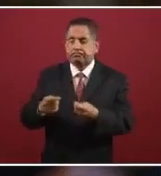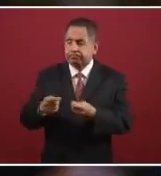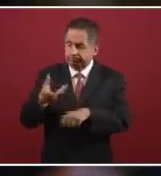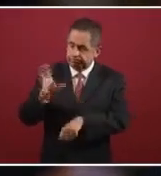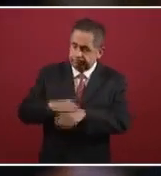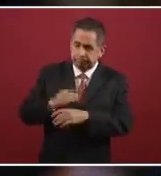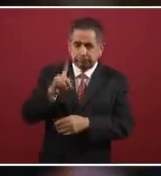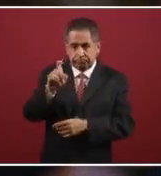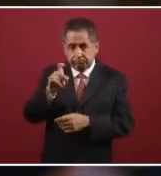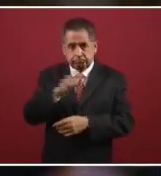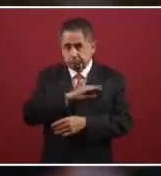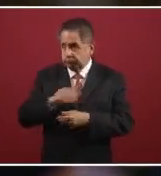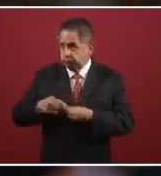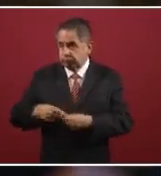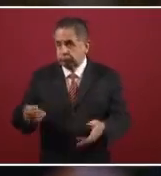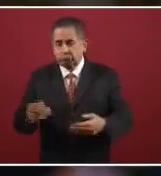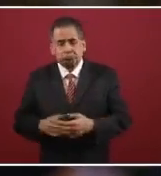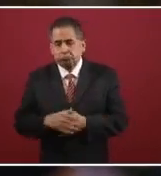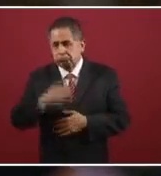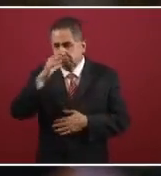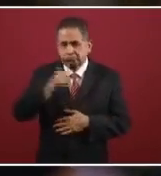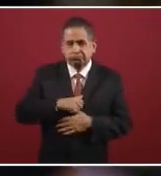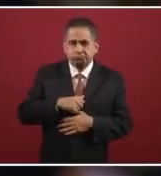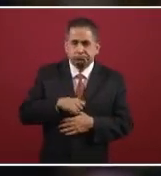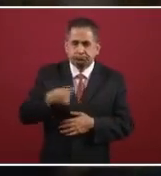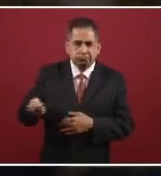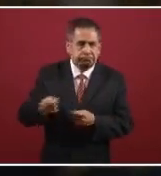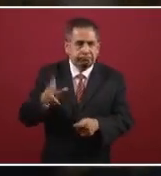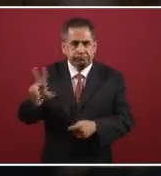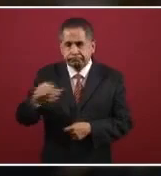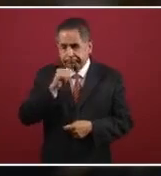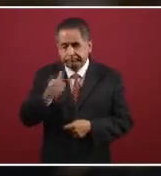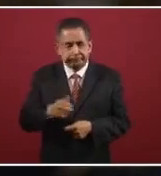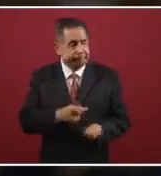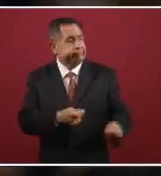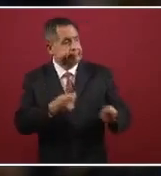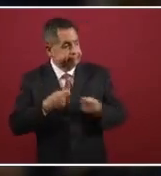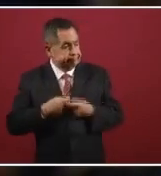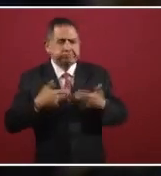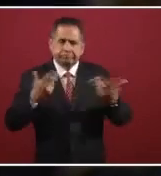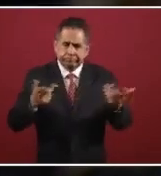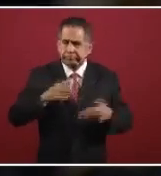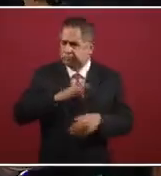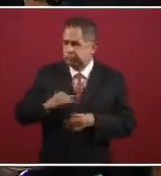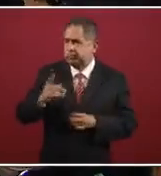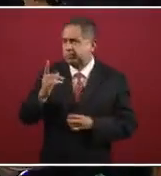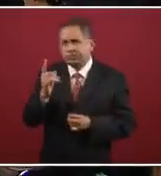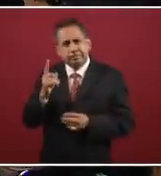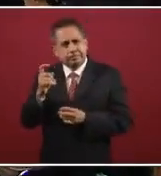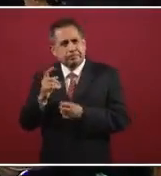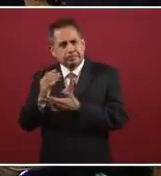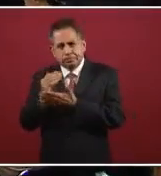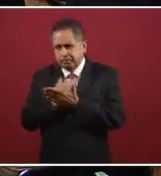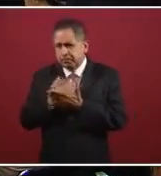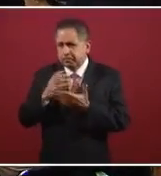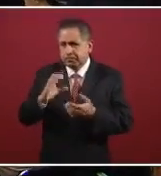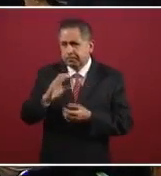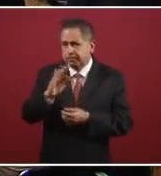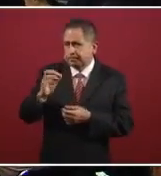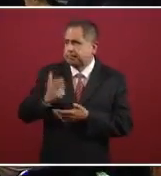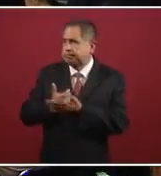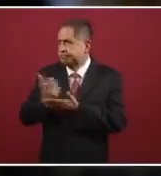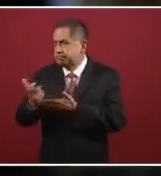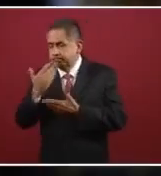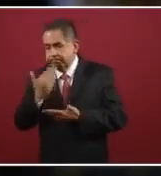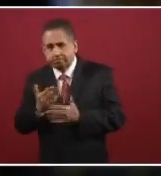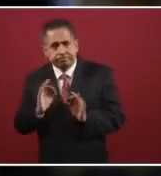riego. Con este título de explotación, ellos pueden acceder a mejores tarifas con Comisión Federal de Electricidad y